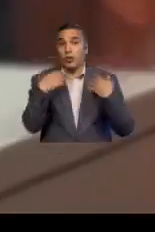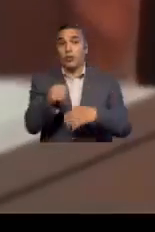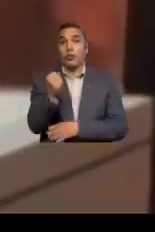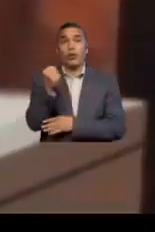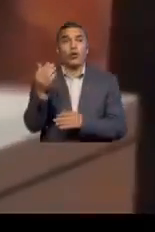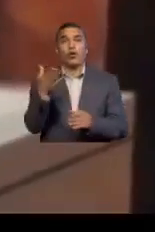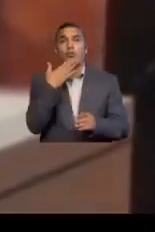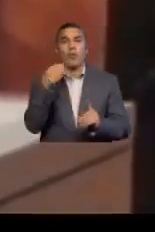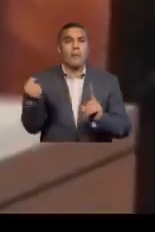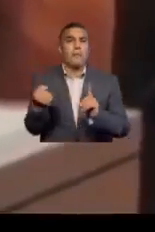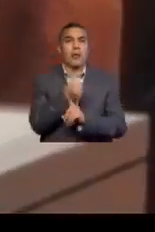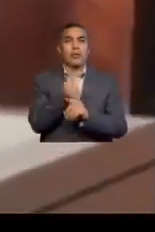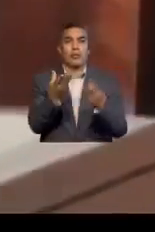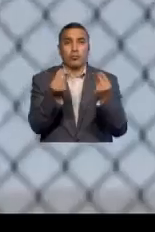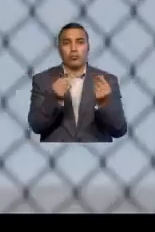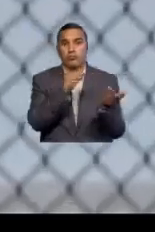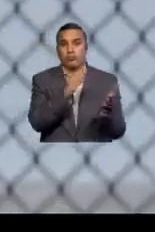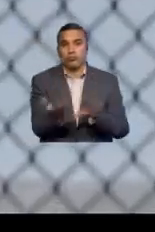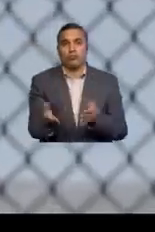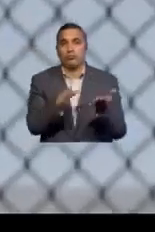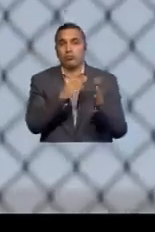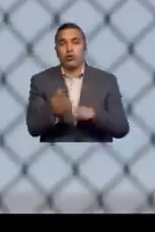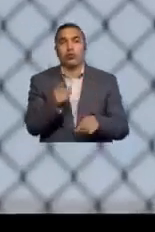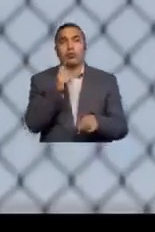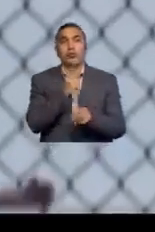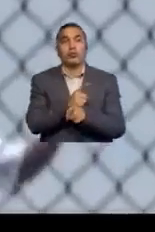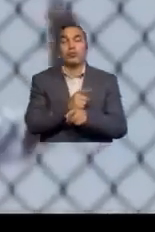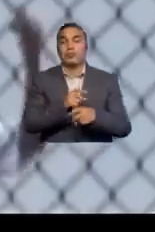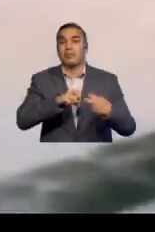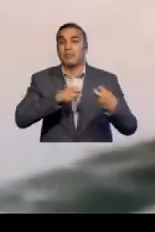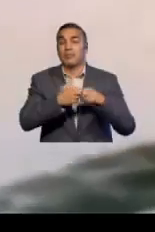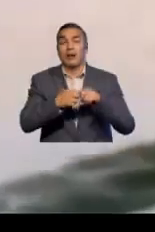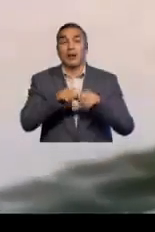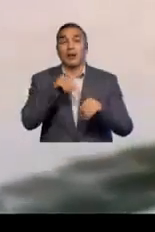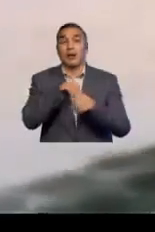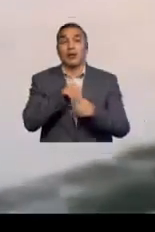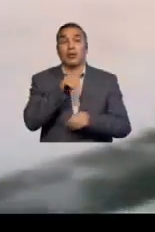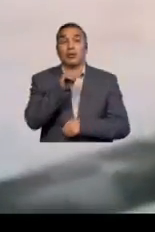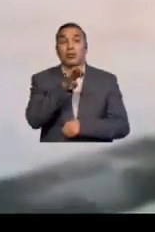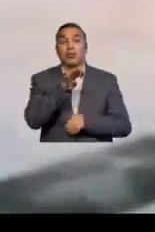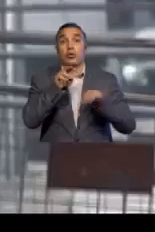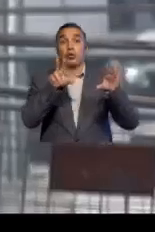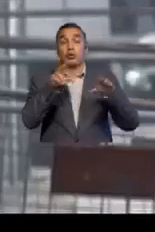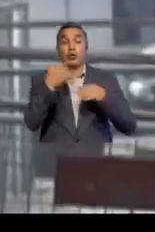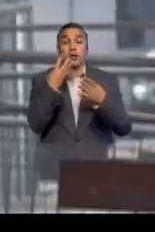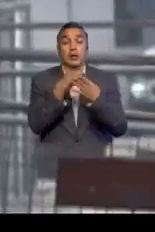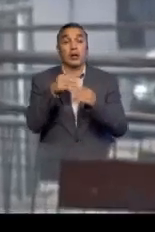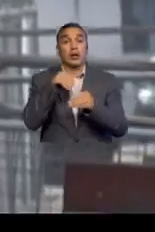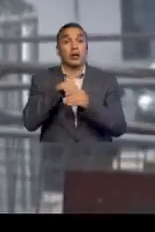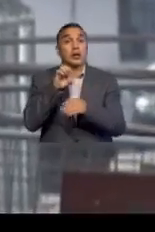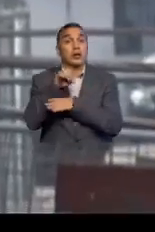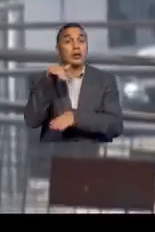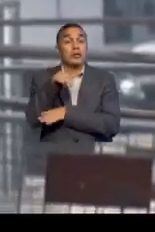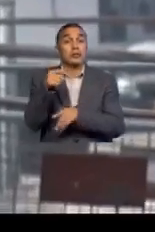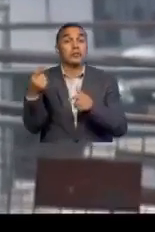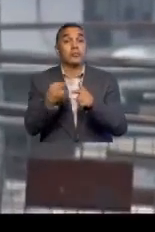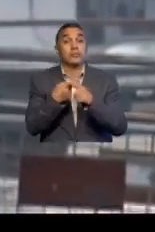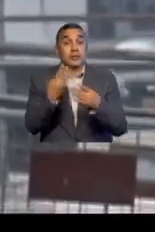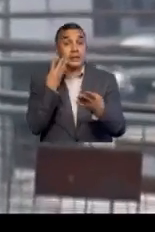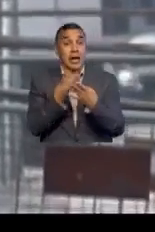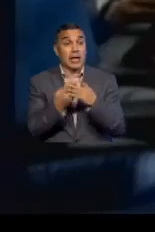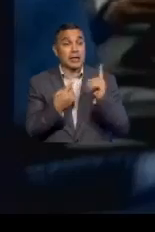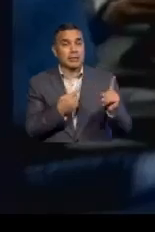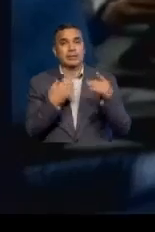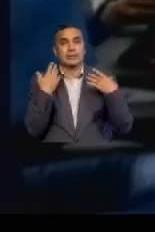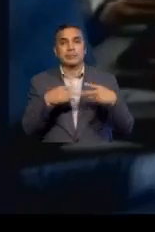de violencia generó varios asesinatos y motines en la mayoría de las 48 cárceles del país, lo que causó que el sistema